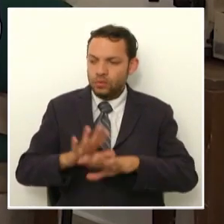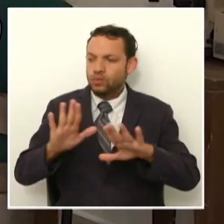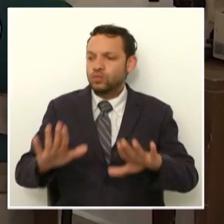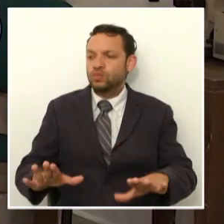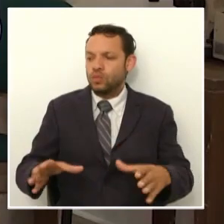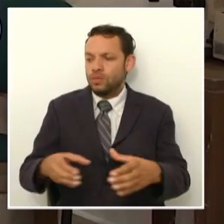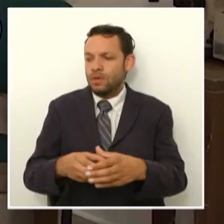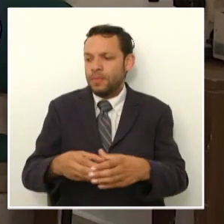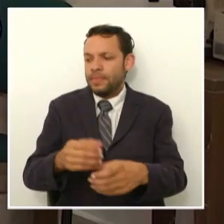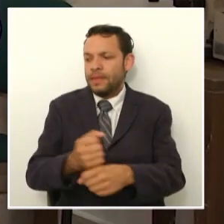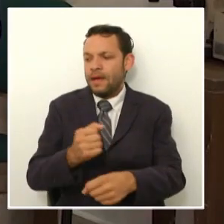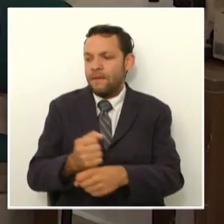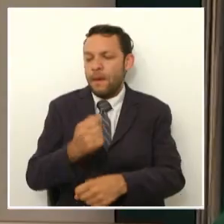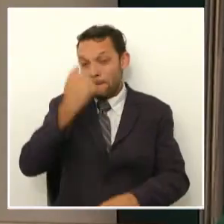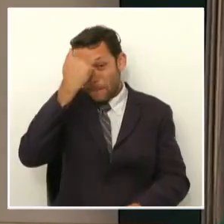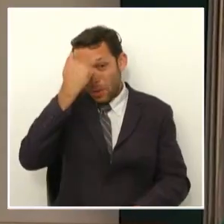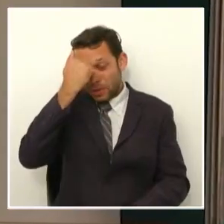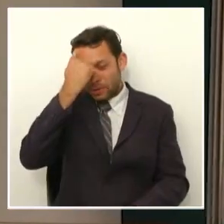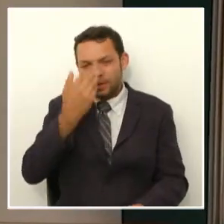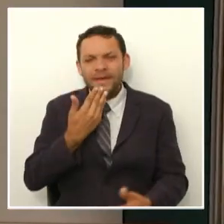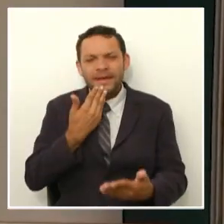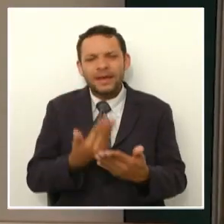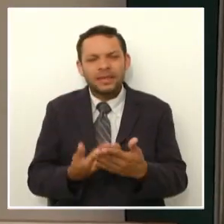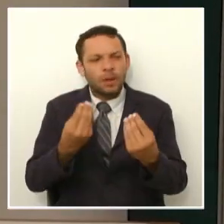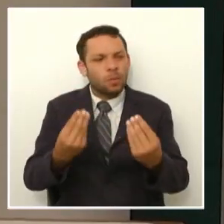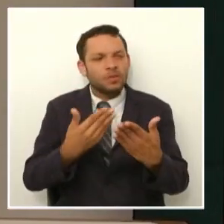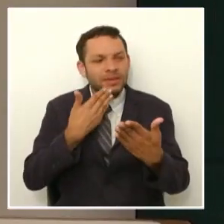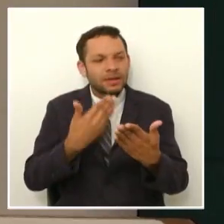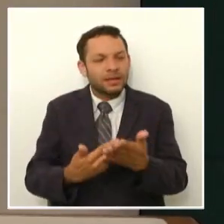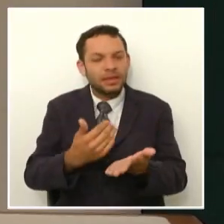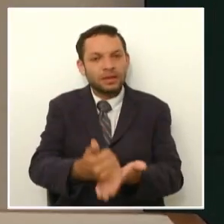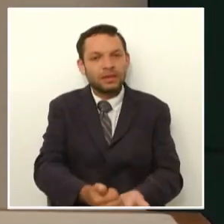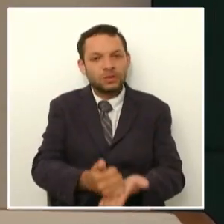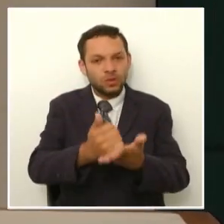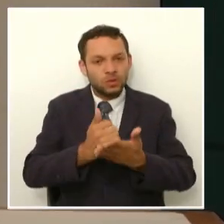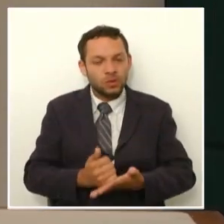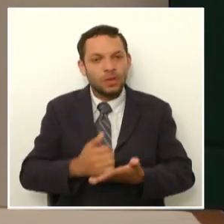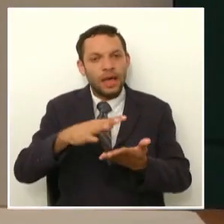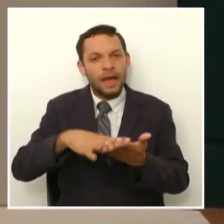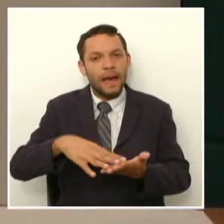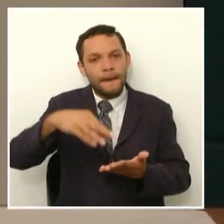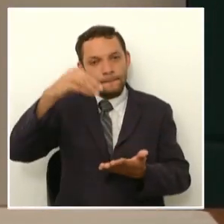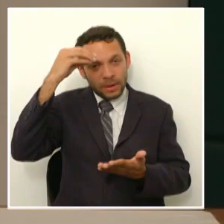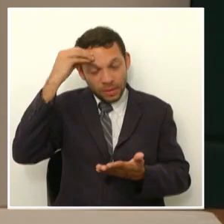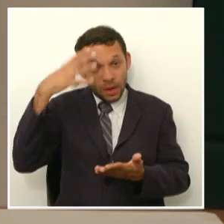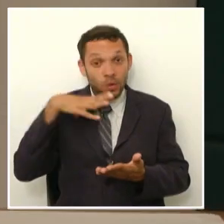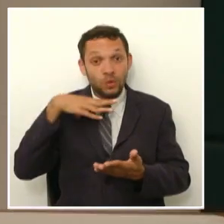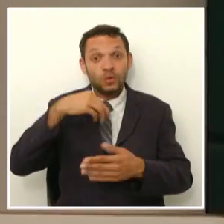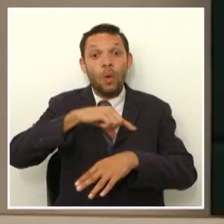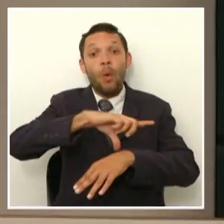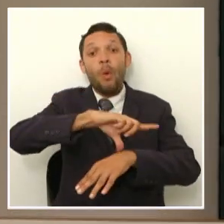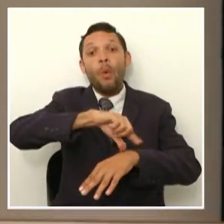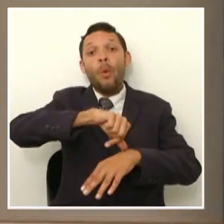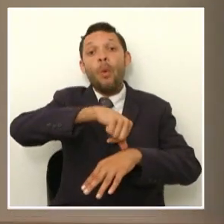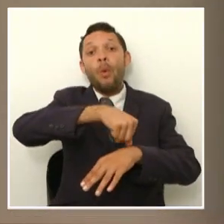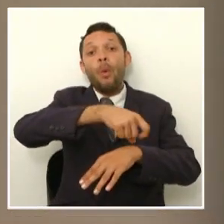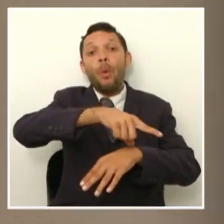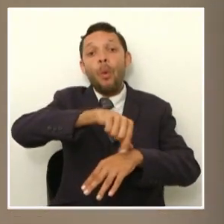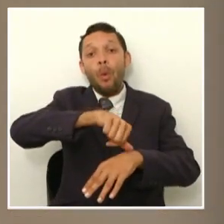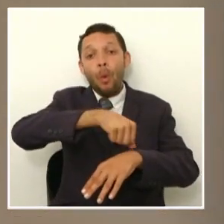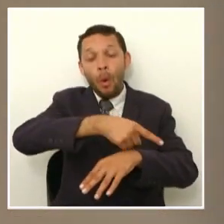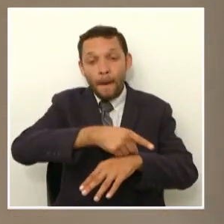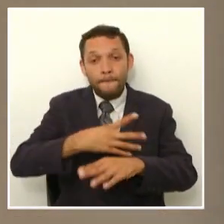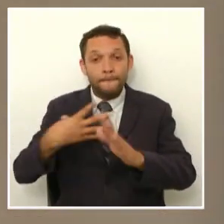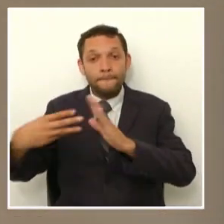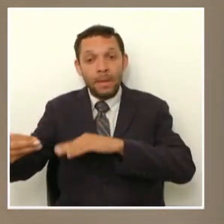de mis profesores, porque nos tocó vivir esto y estar en turnos dele, y ellos iban y comían